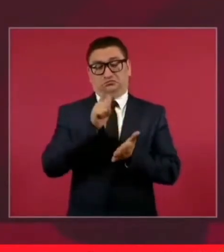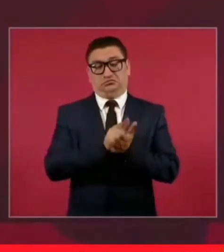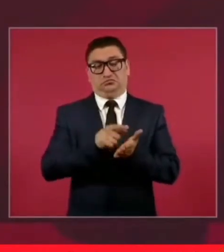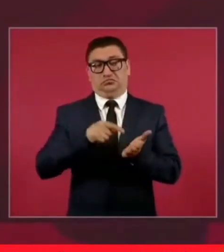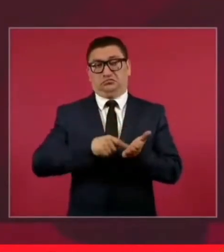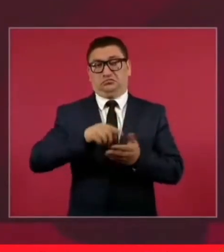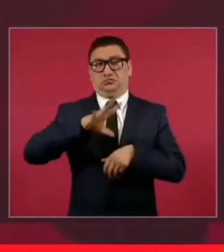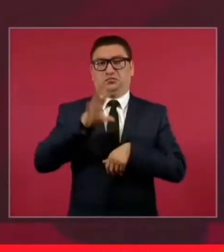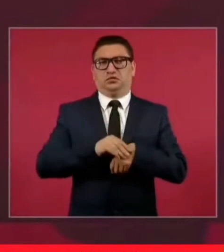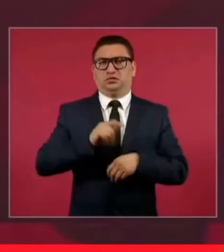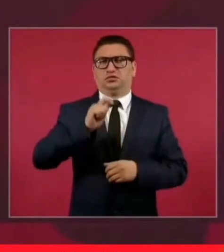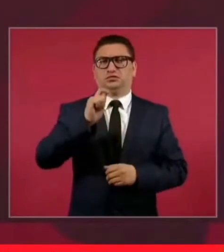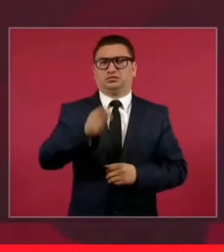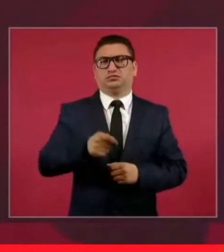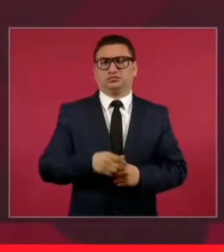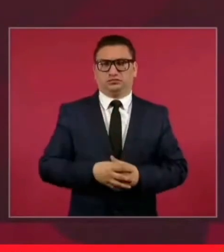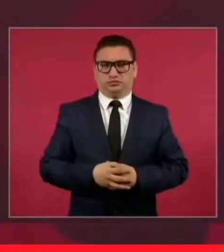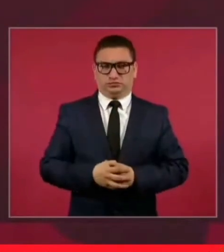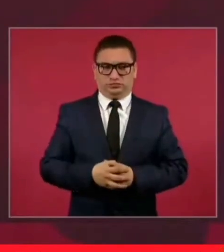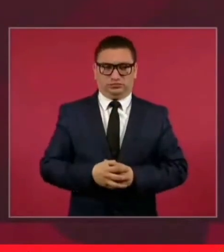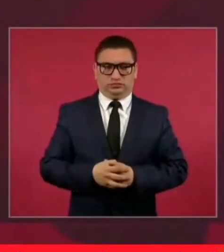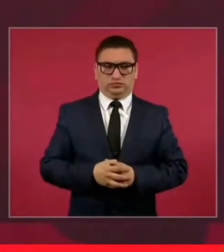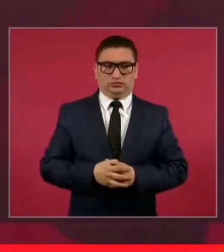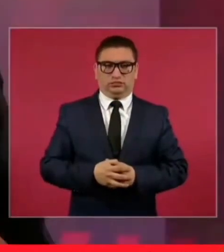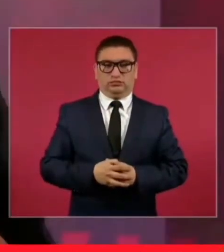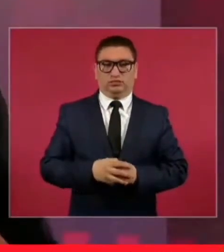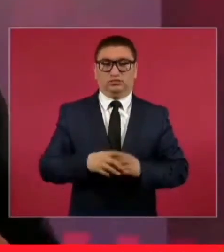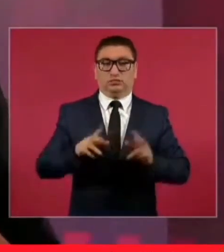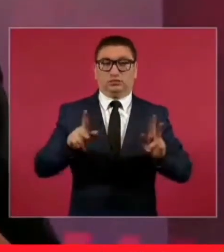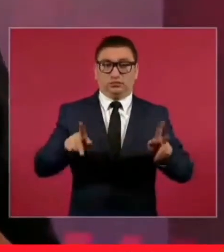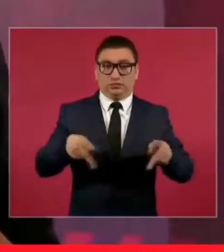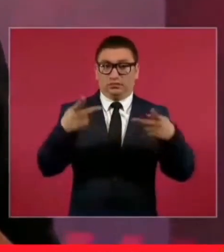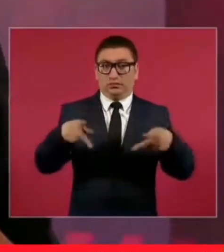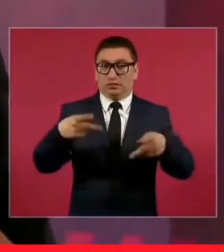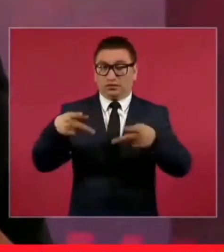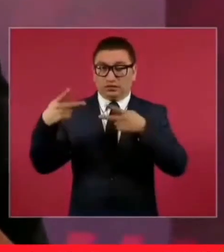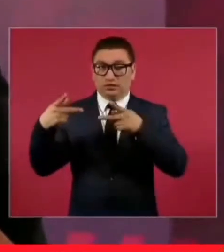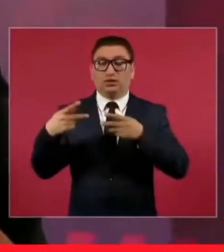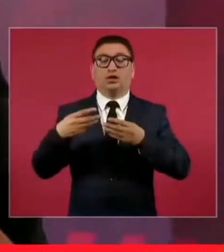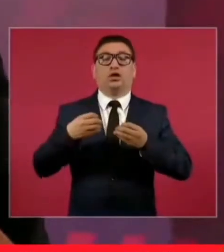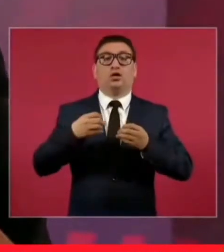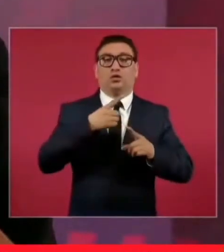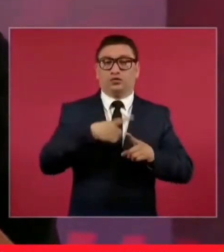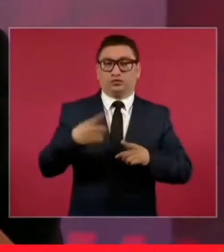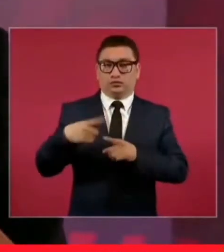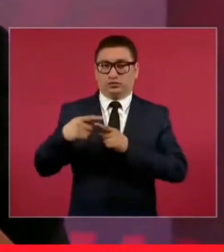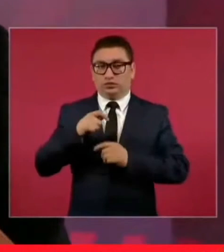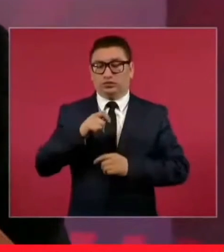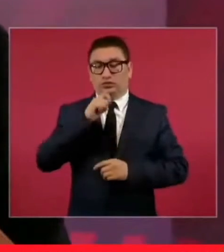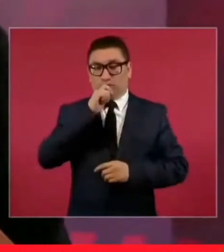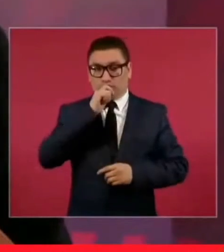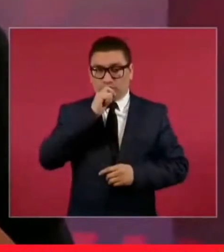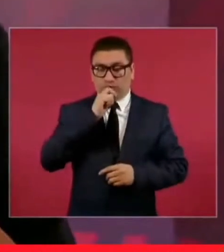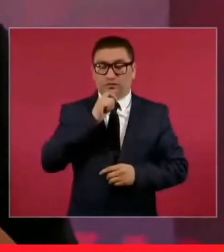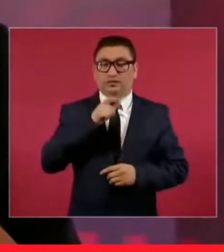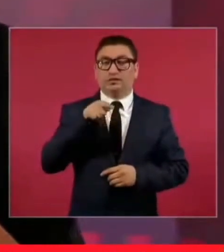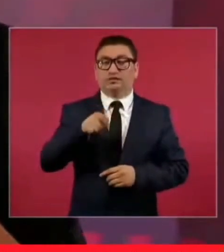la venta, la distribución de los vapeadores, que está